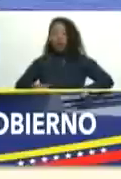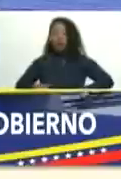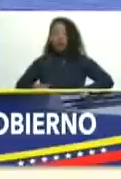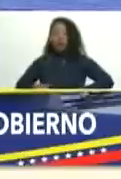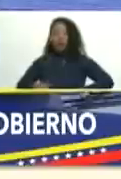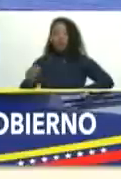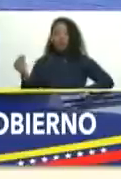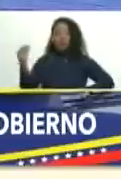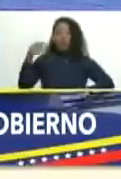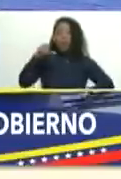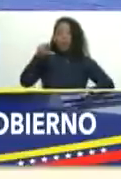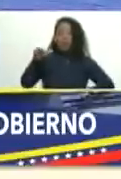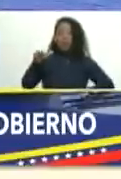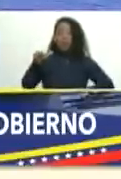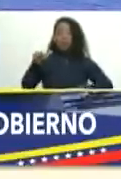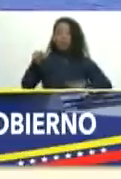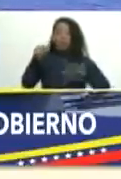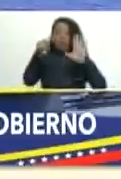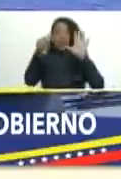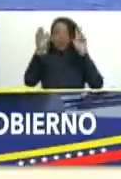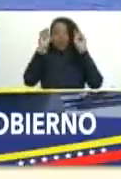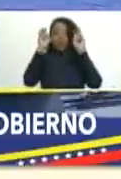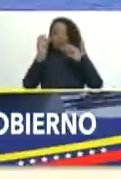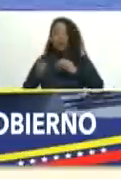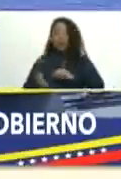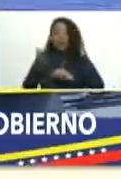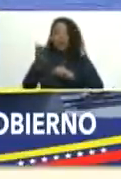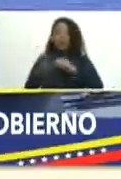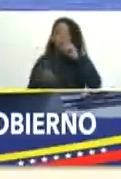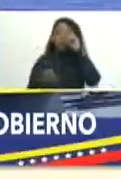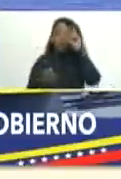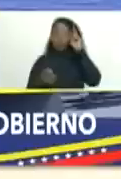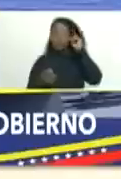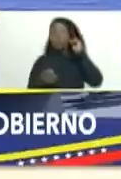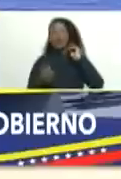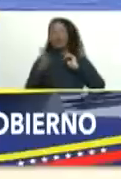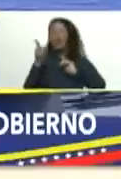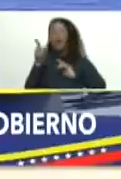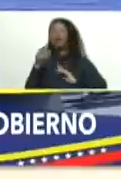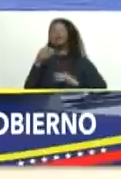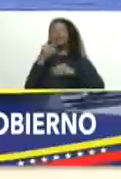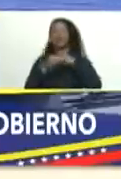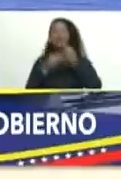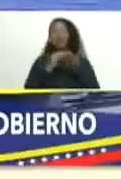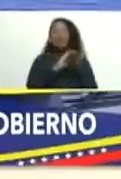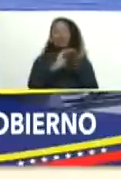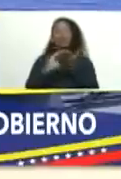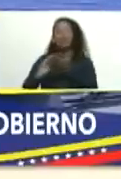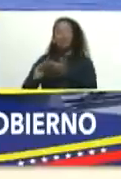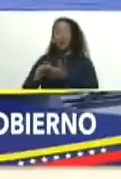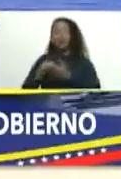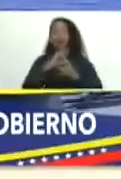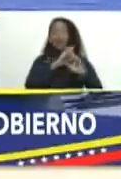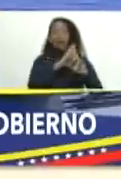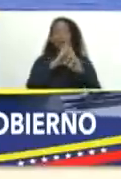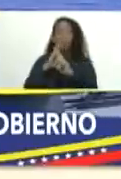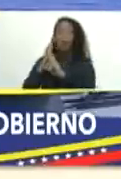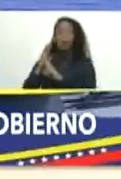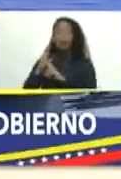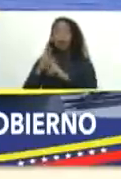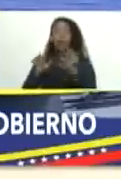capacidades en estas seis prioridades fundamentales. Y allí fueron surgiendo respuestas. Allí fueron surgiendo del